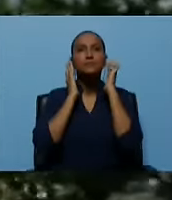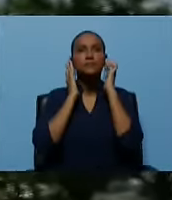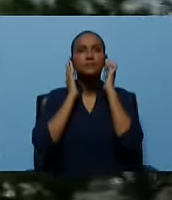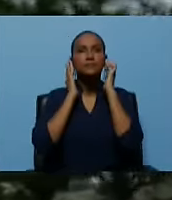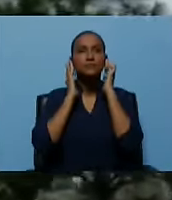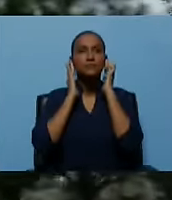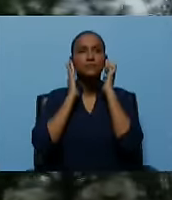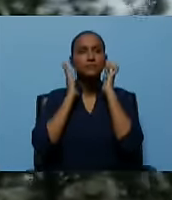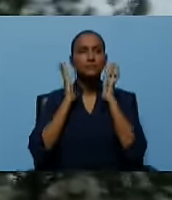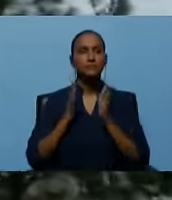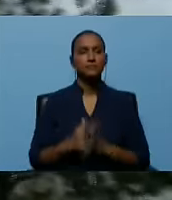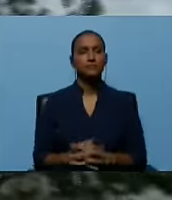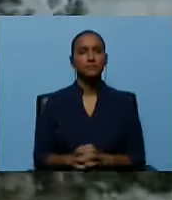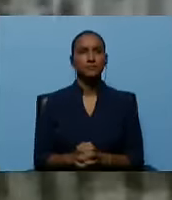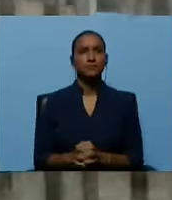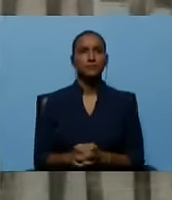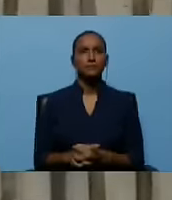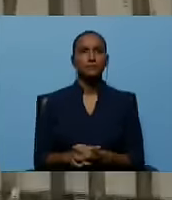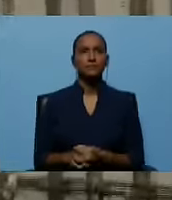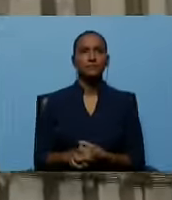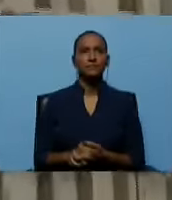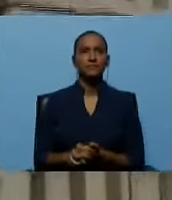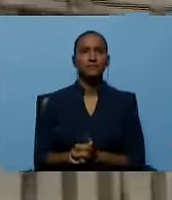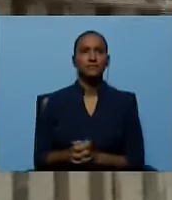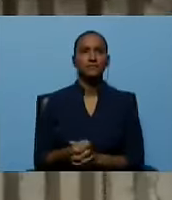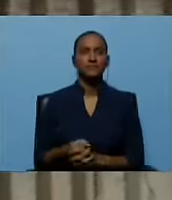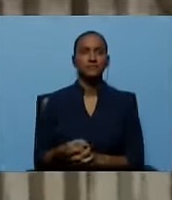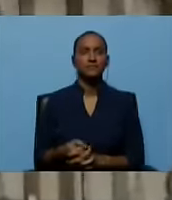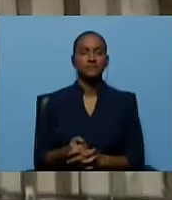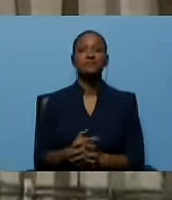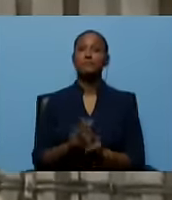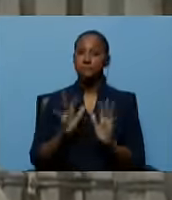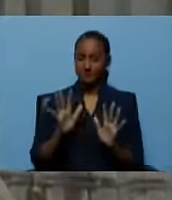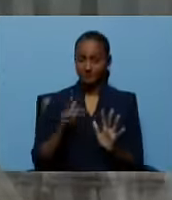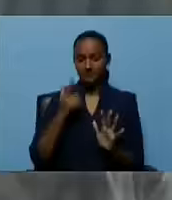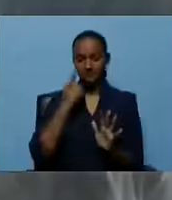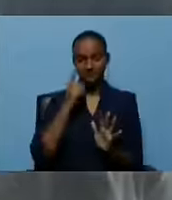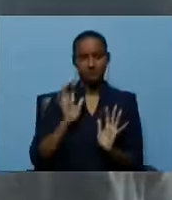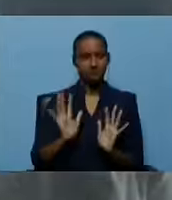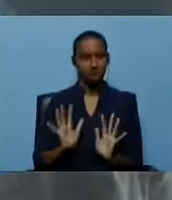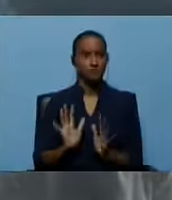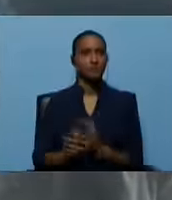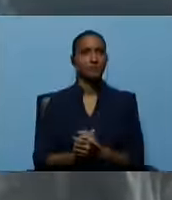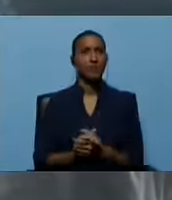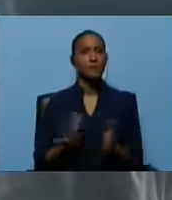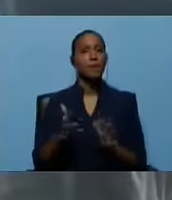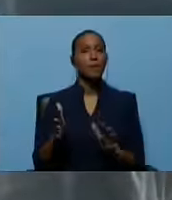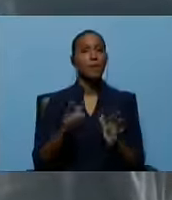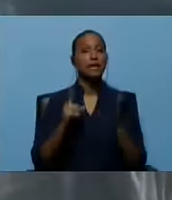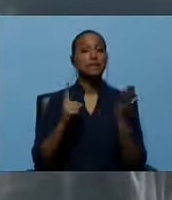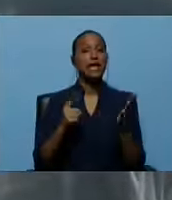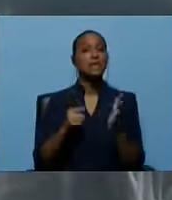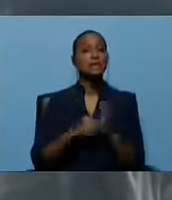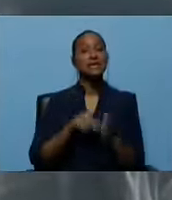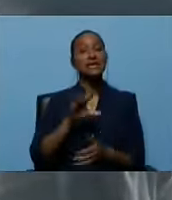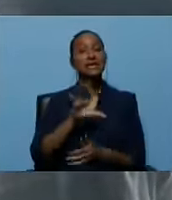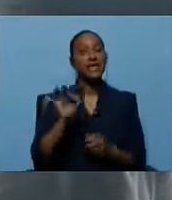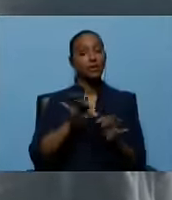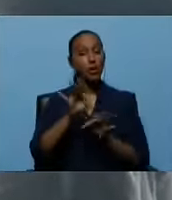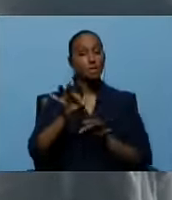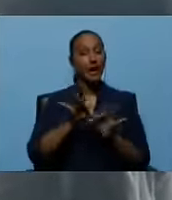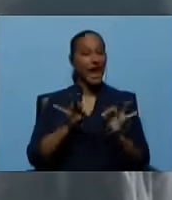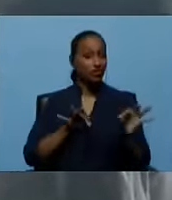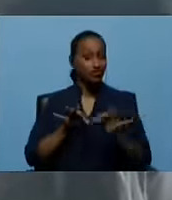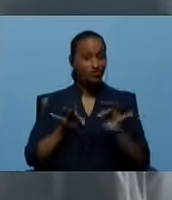más el micrófono, Juan. La falta de costumbre. Mira, se contemplan unos 6.500 metros cuadrados de